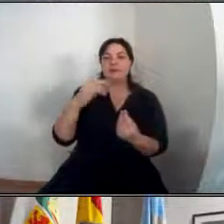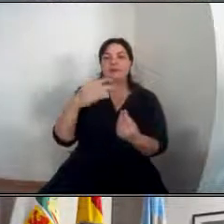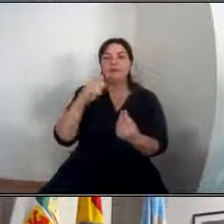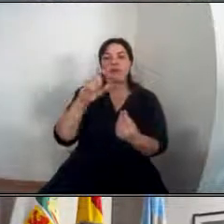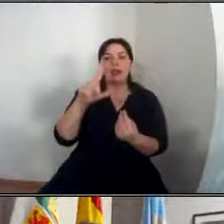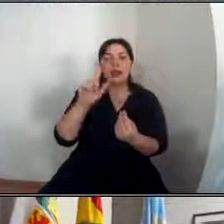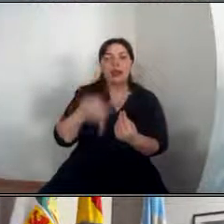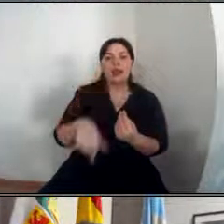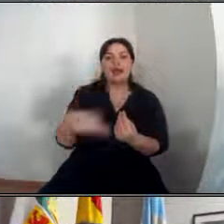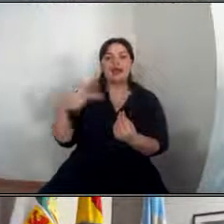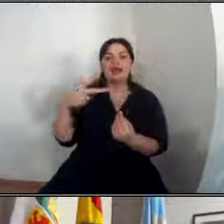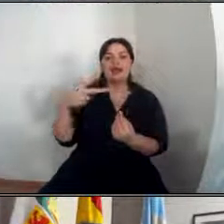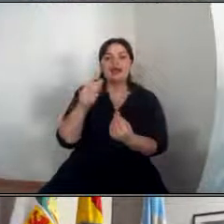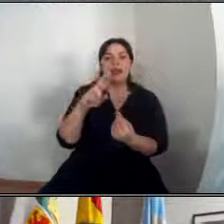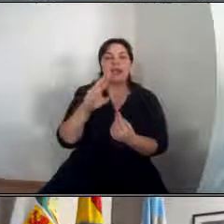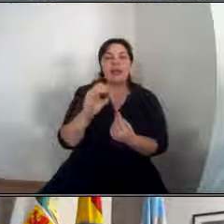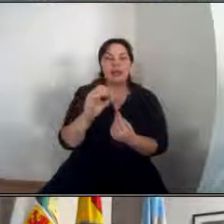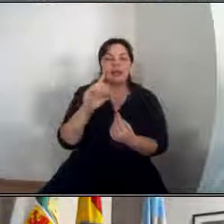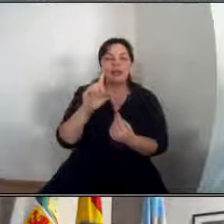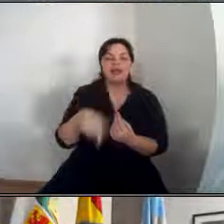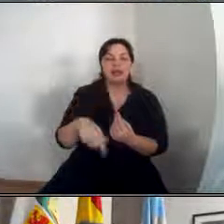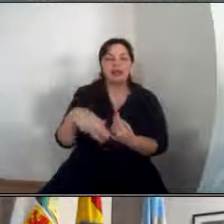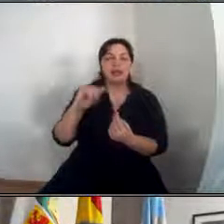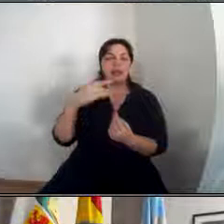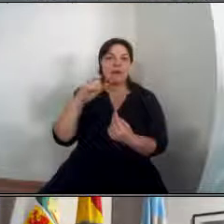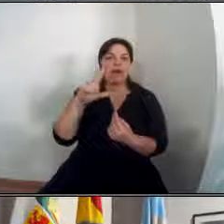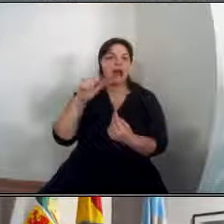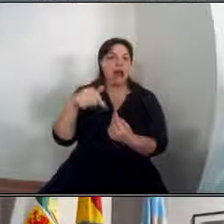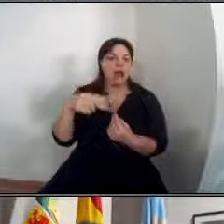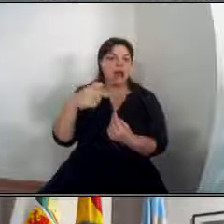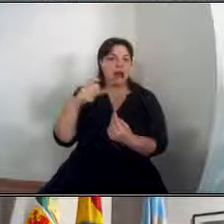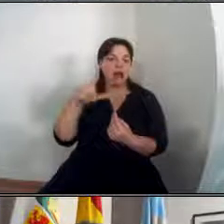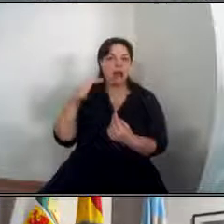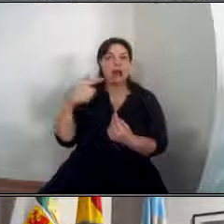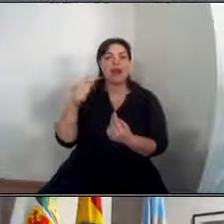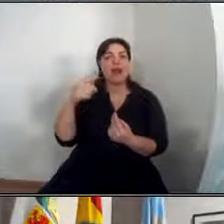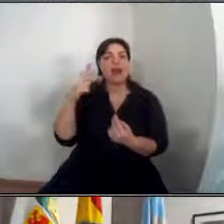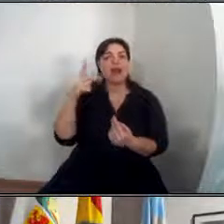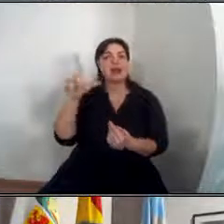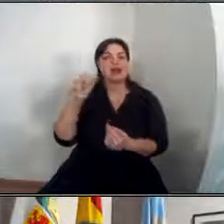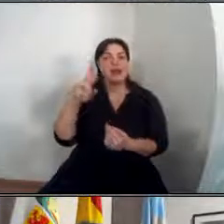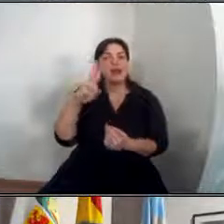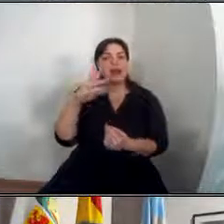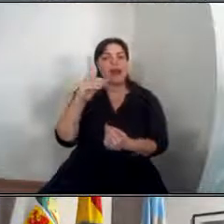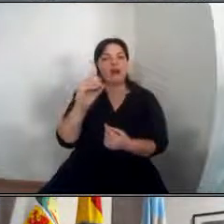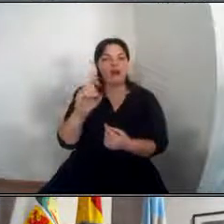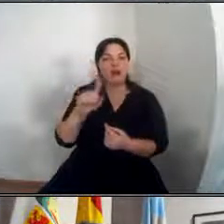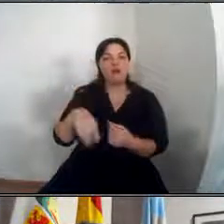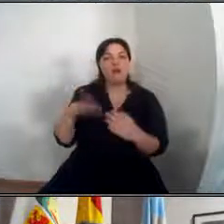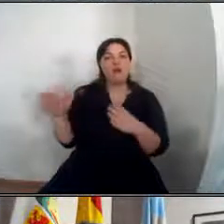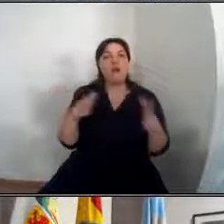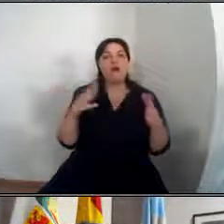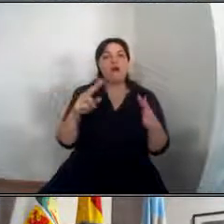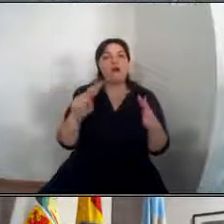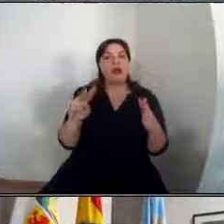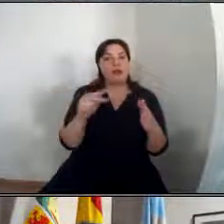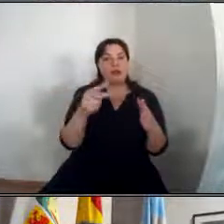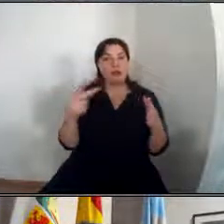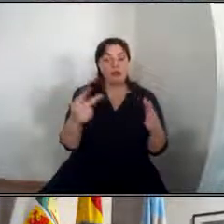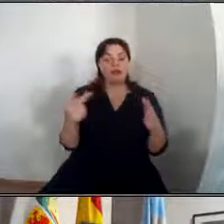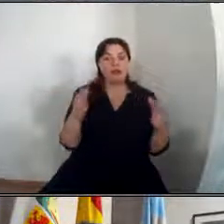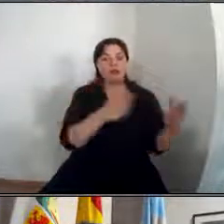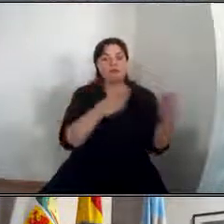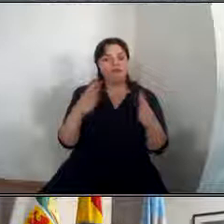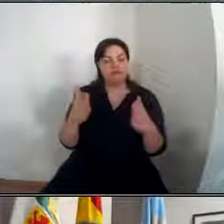Miguel, Charo y Miguel Ángel Gallardo, y un segundo bloque con los cuatro panelistas, donde cada uno de